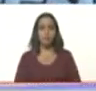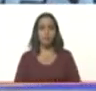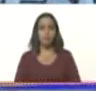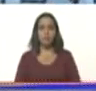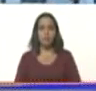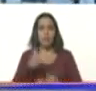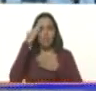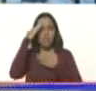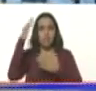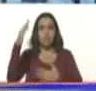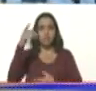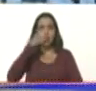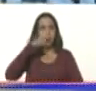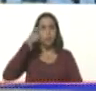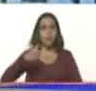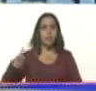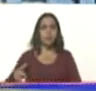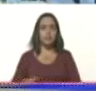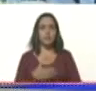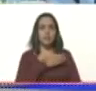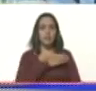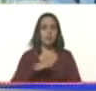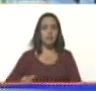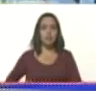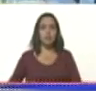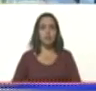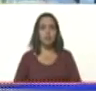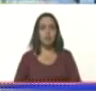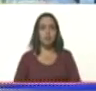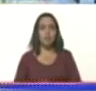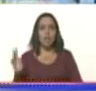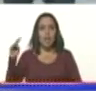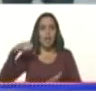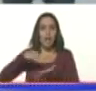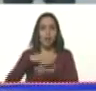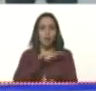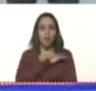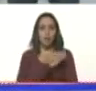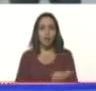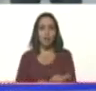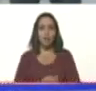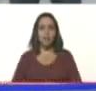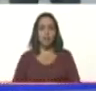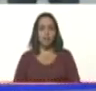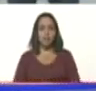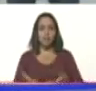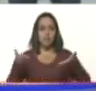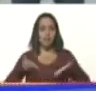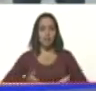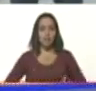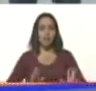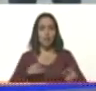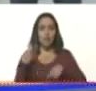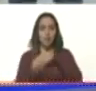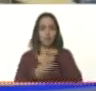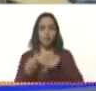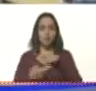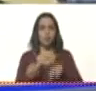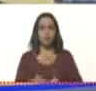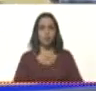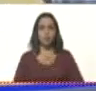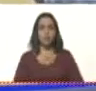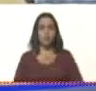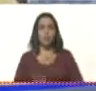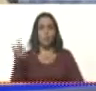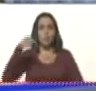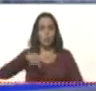¡Saludo, mi comandante! Desde la Aragua potencia, la Aragua cuna de la revolución.